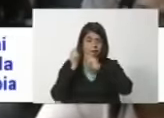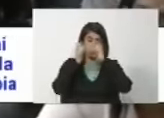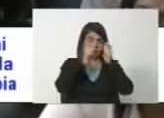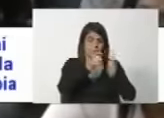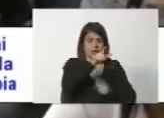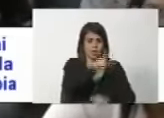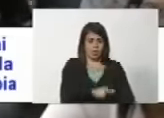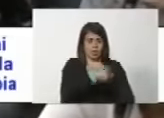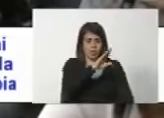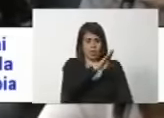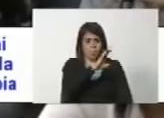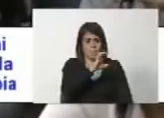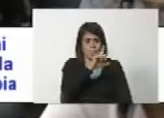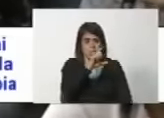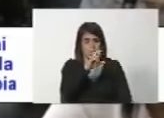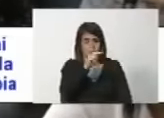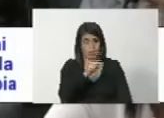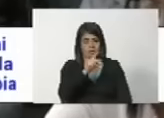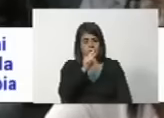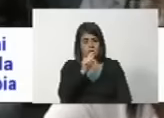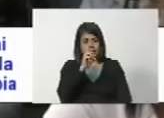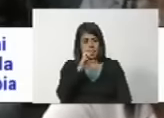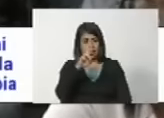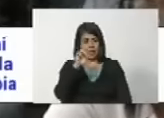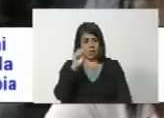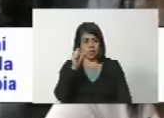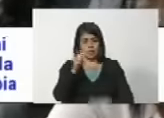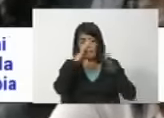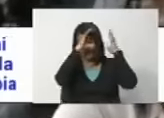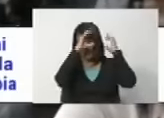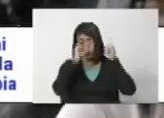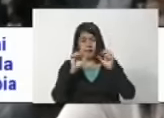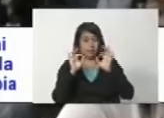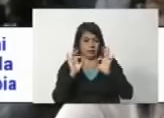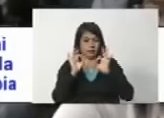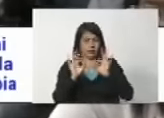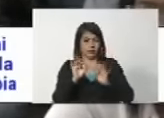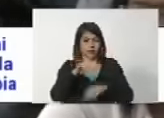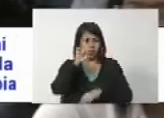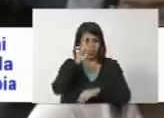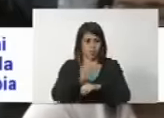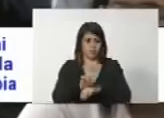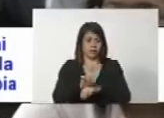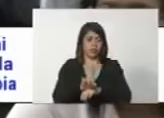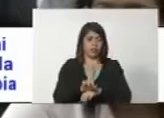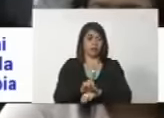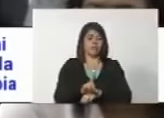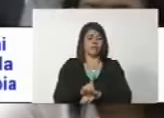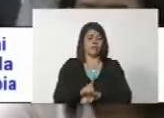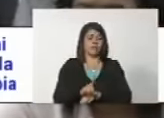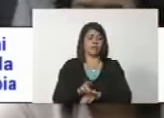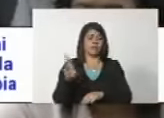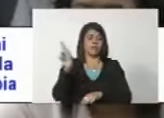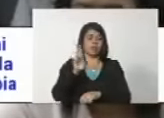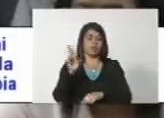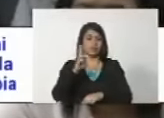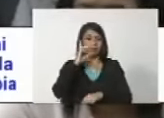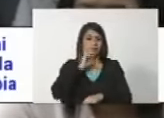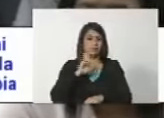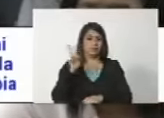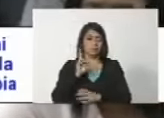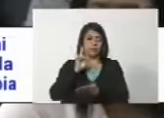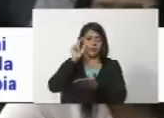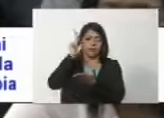designar a la excelentísima Belén Teresa Orsini como embajadora extraordinaria y plenipotenciaria de la República